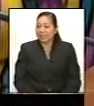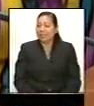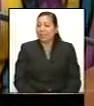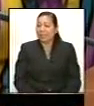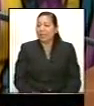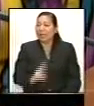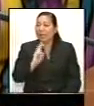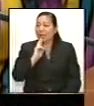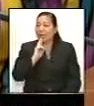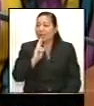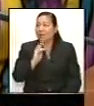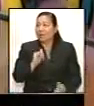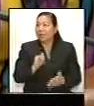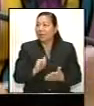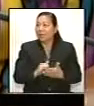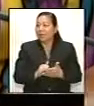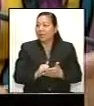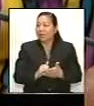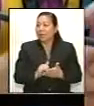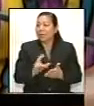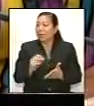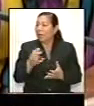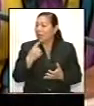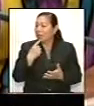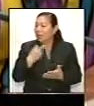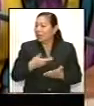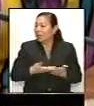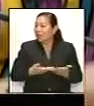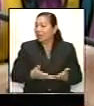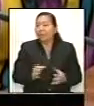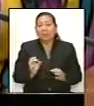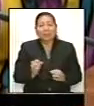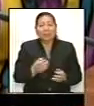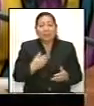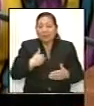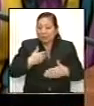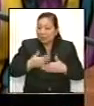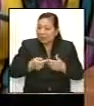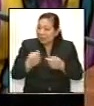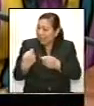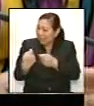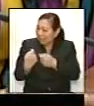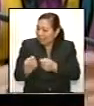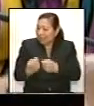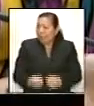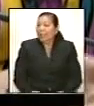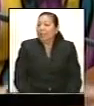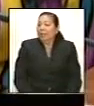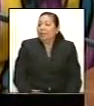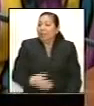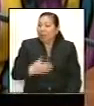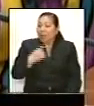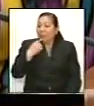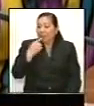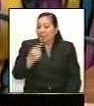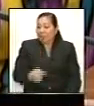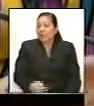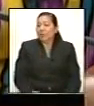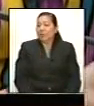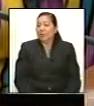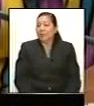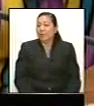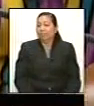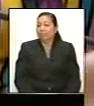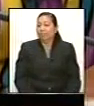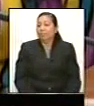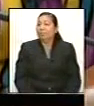me recomendaron fue que sea explícita en que yo no quería nada y que si él seguía insistiendo, entonces ahí yo podía denunciar acoso, ¿no? Y